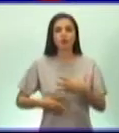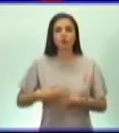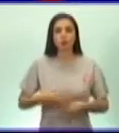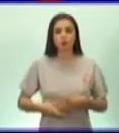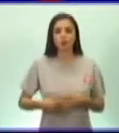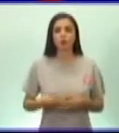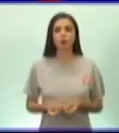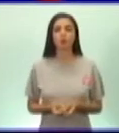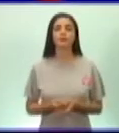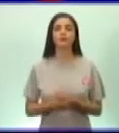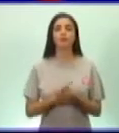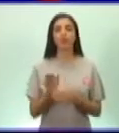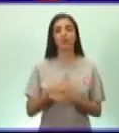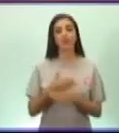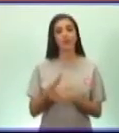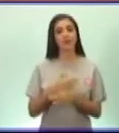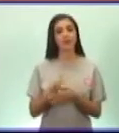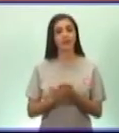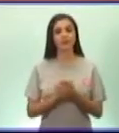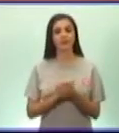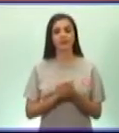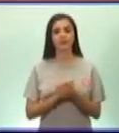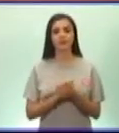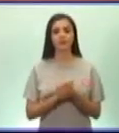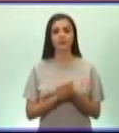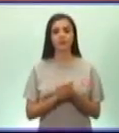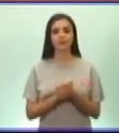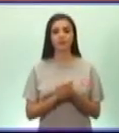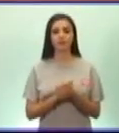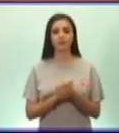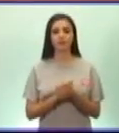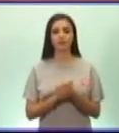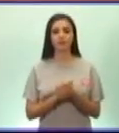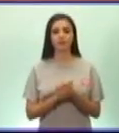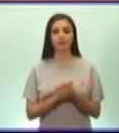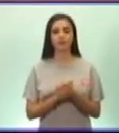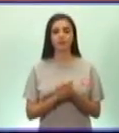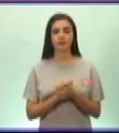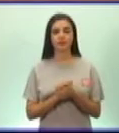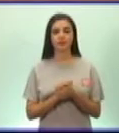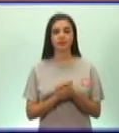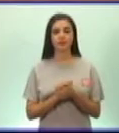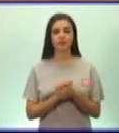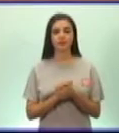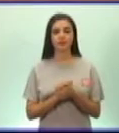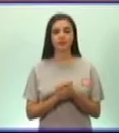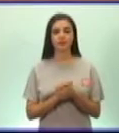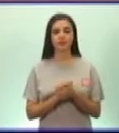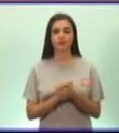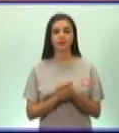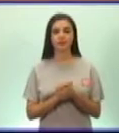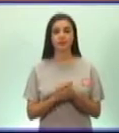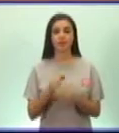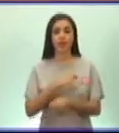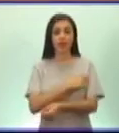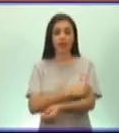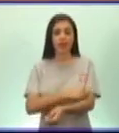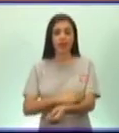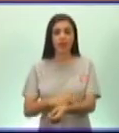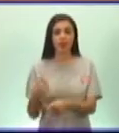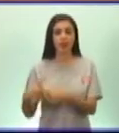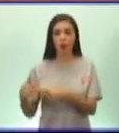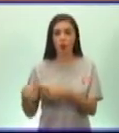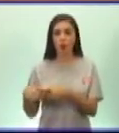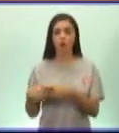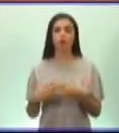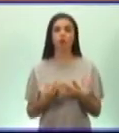la sangre que está en las venas, pertenece al sistema circulatorio. Luego, en estas venas, además, va